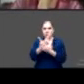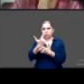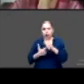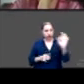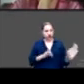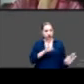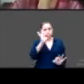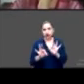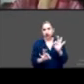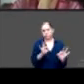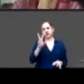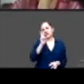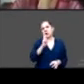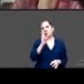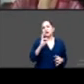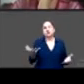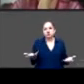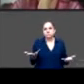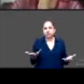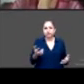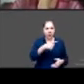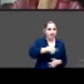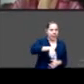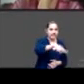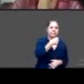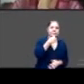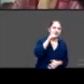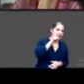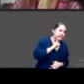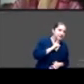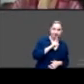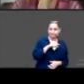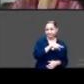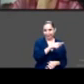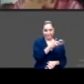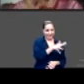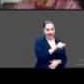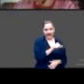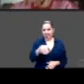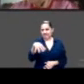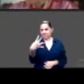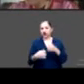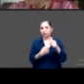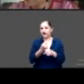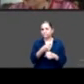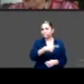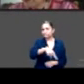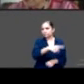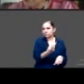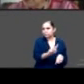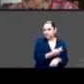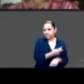sucedió con las niñas o lo que está sucediendo con las niñas de 10 a 14 años que es lo que también comentó Carla que está muy